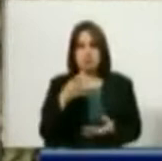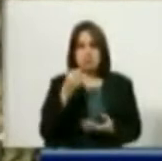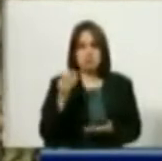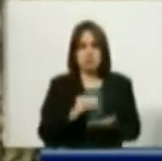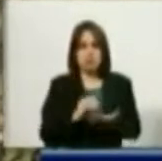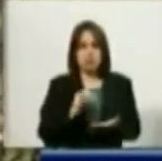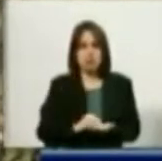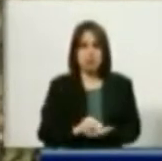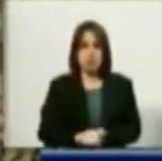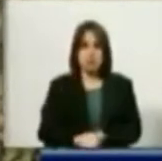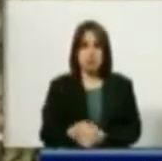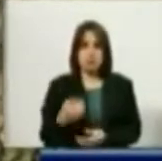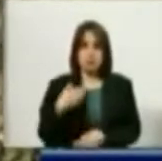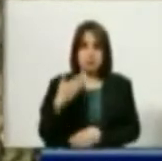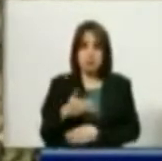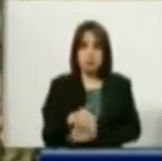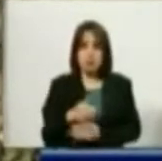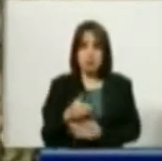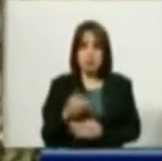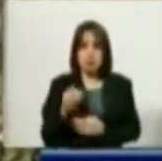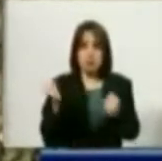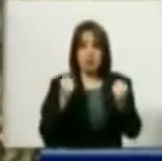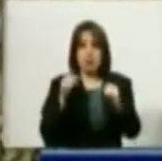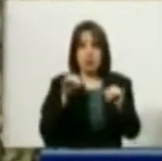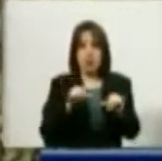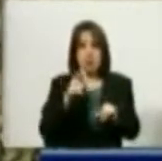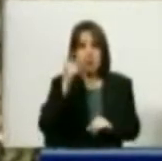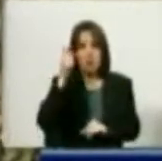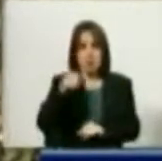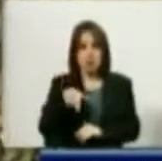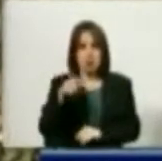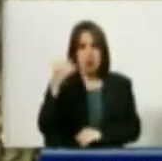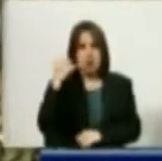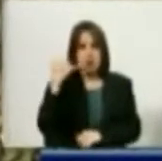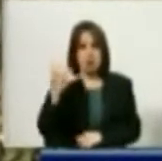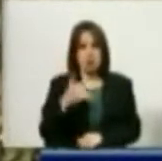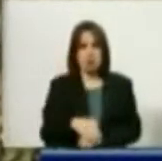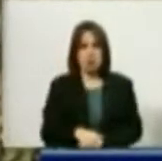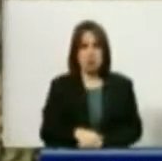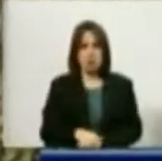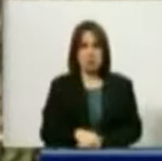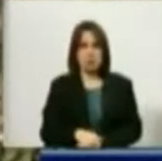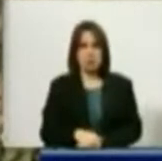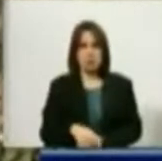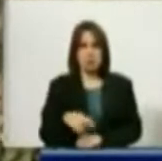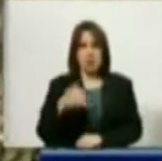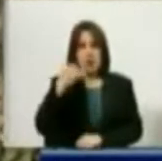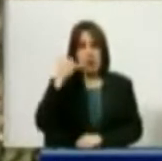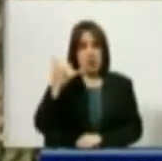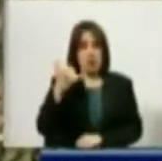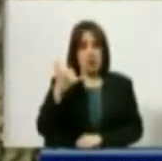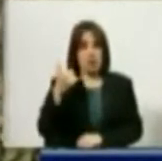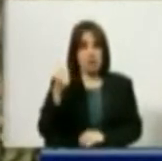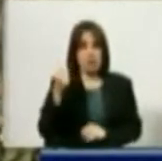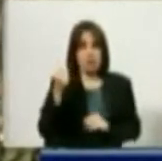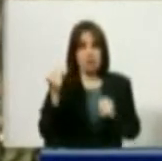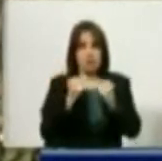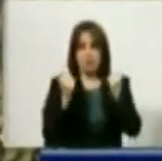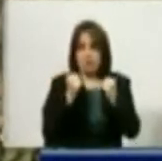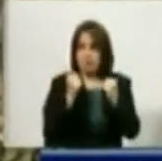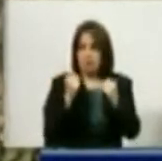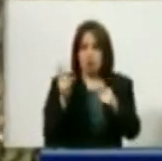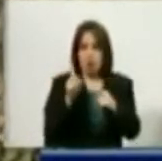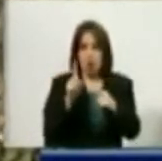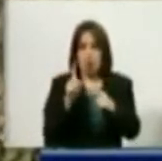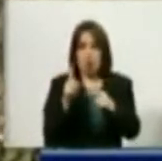vamos para la fría y esa misma persona nos llamó la fría No es frío lo que no han ido nunca eso es calor pero